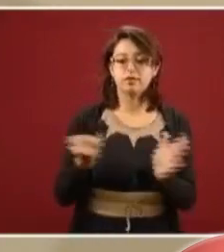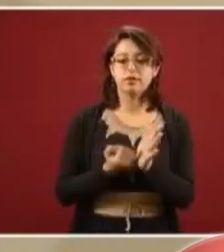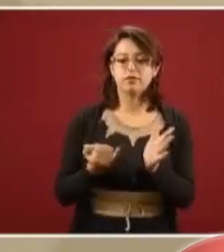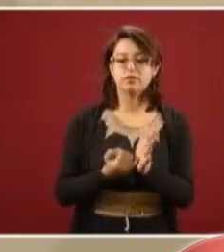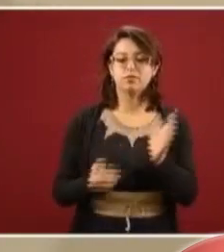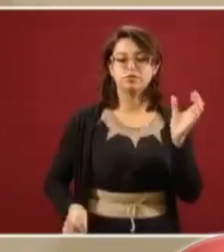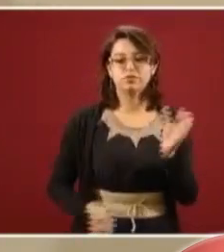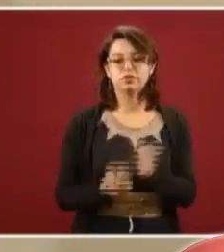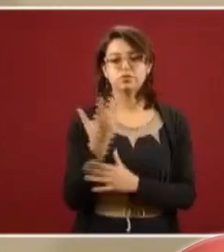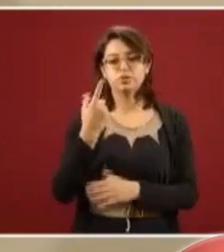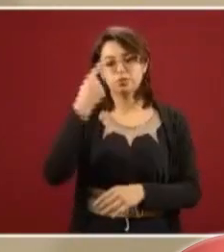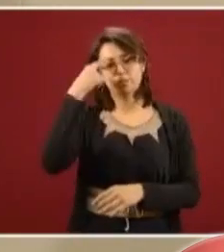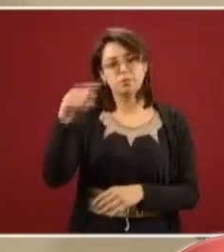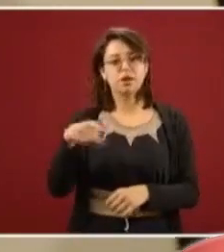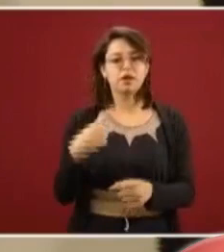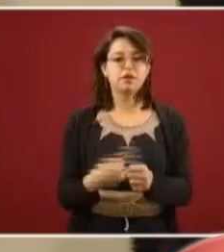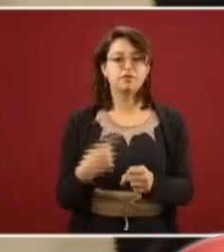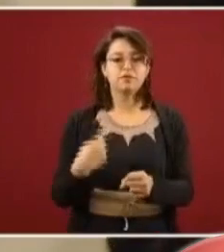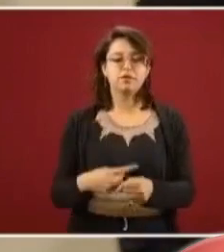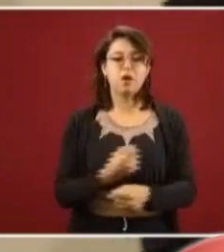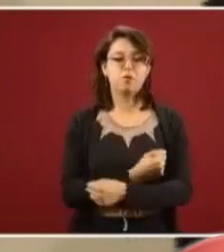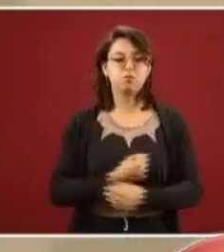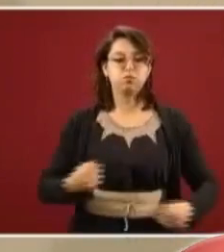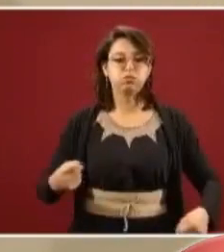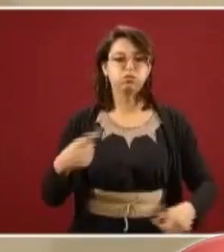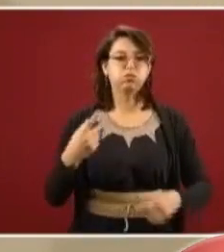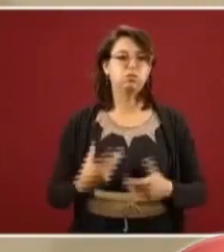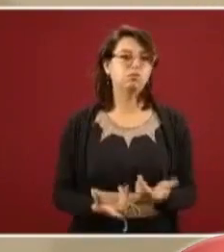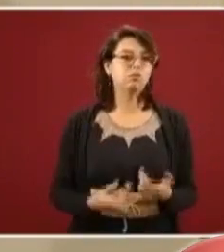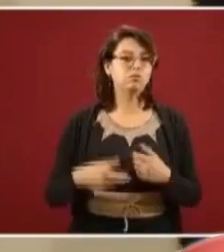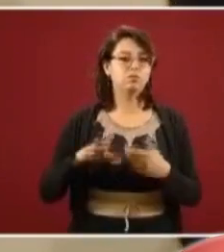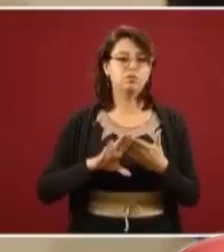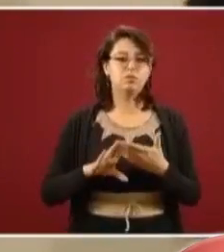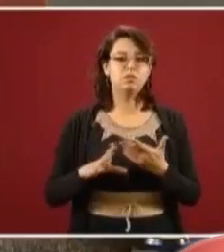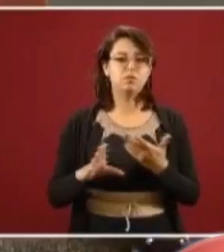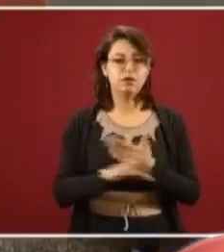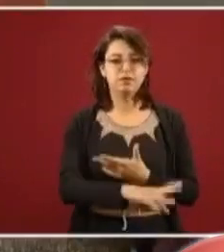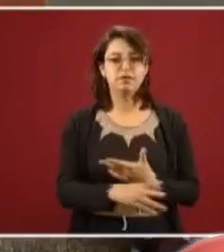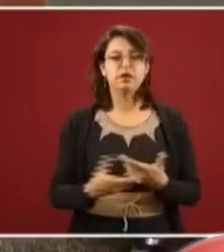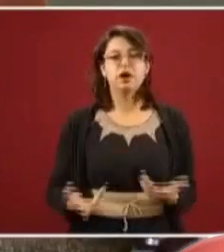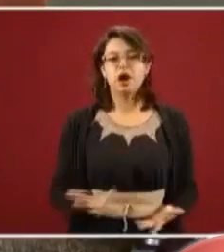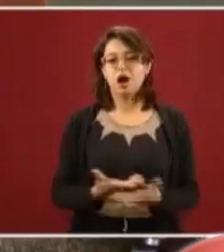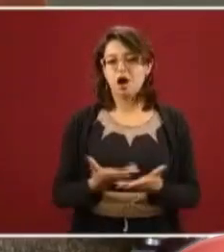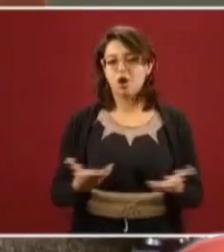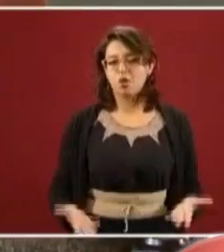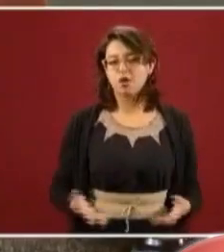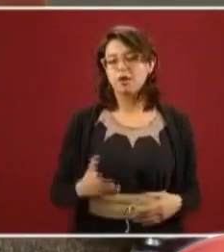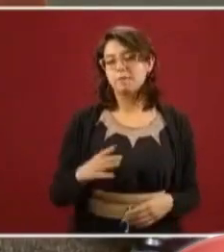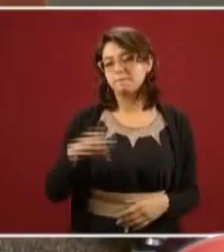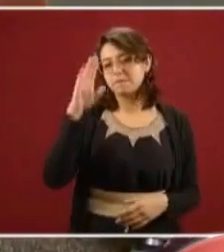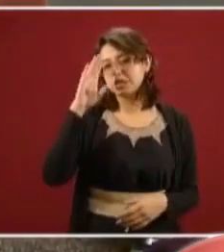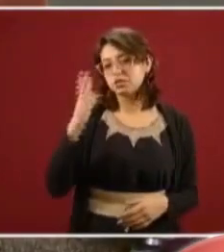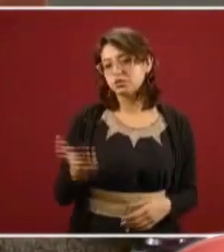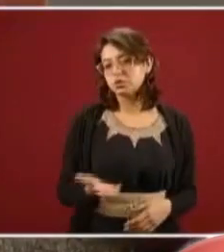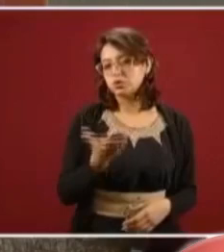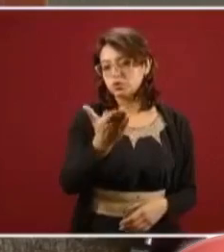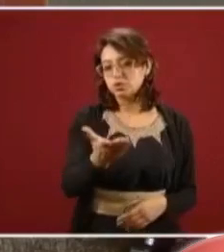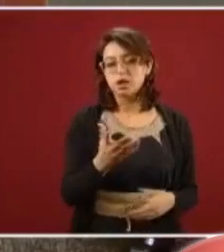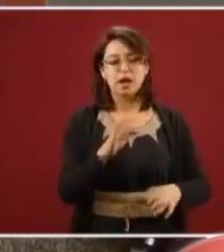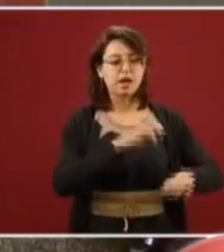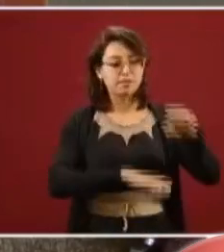poder remediar todas las enfermedades derivadas de este mal. En este rubro, ¿usted ha dialogado o dialogará con